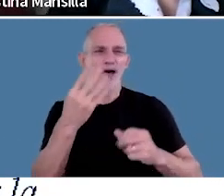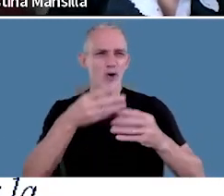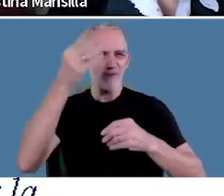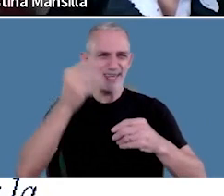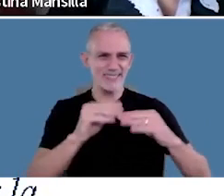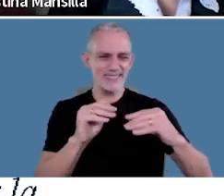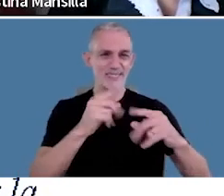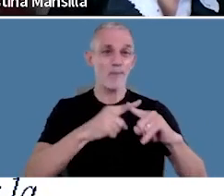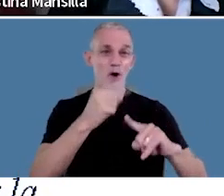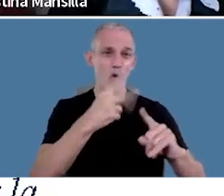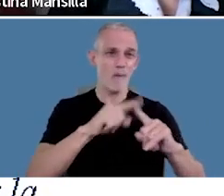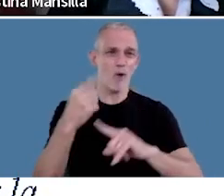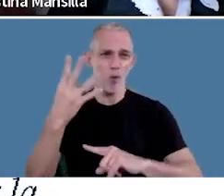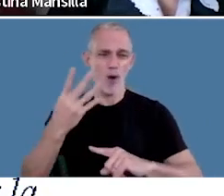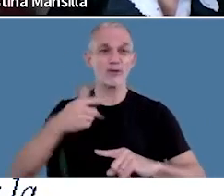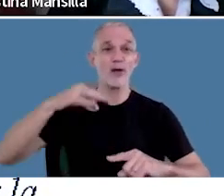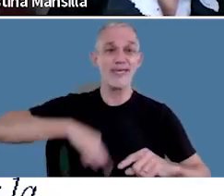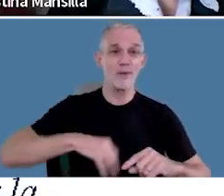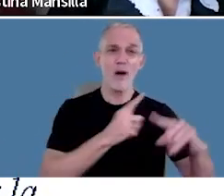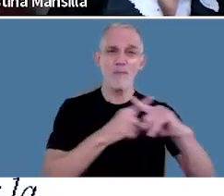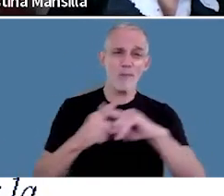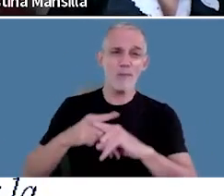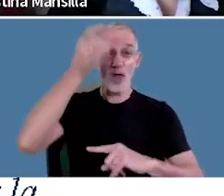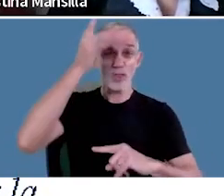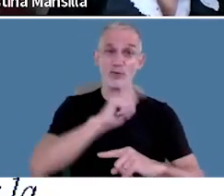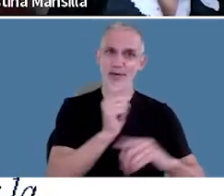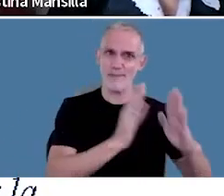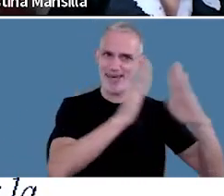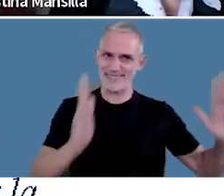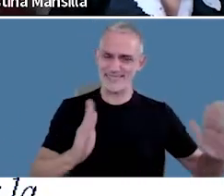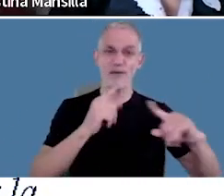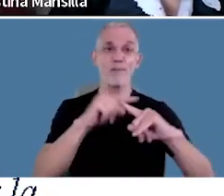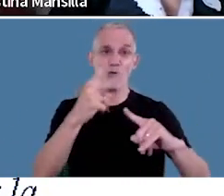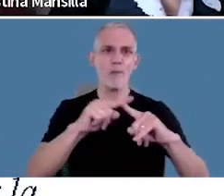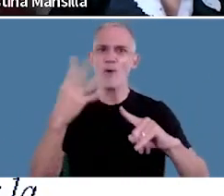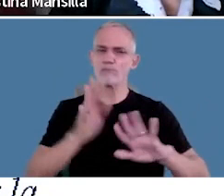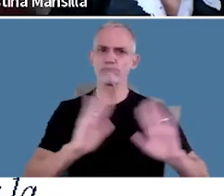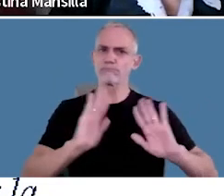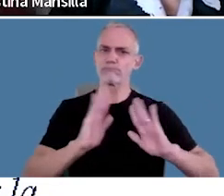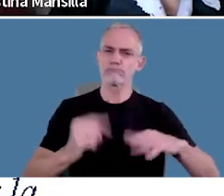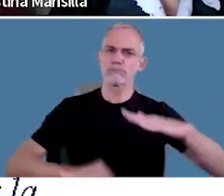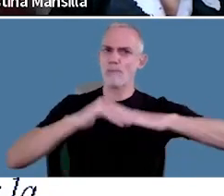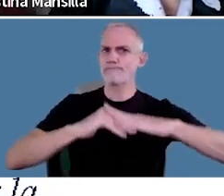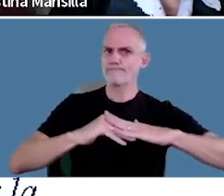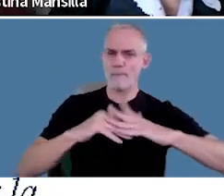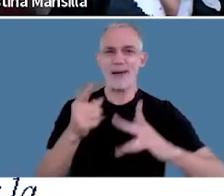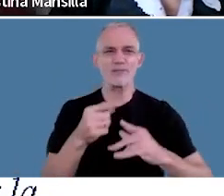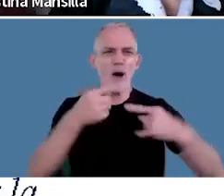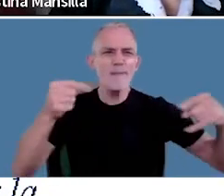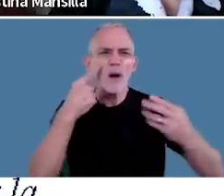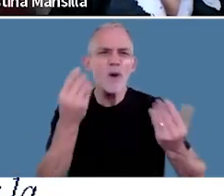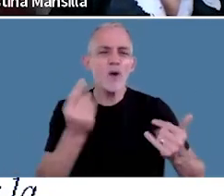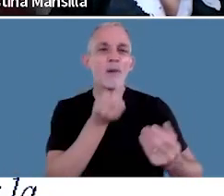el importe de ingresos de los últimos 12 meses. Además, se va a evaluar los bienes